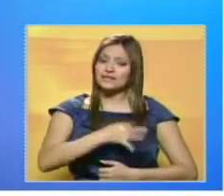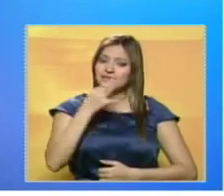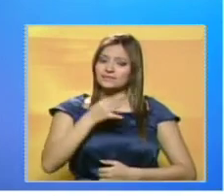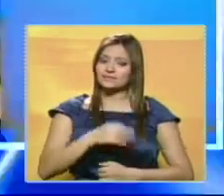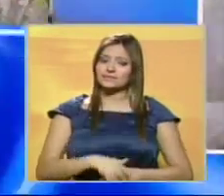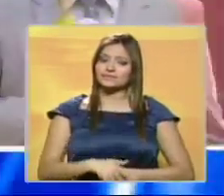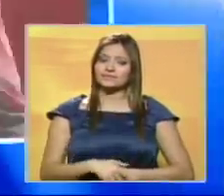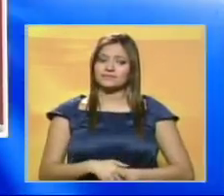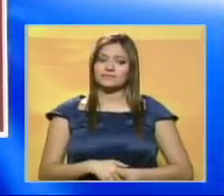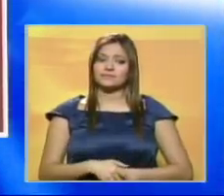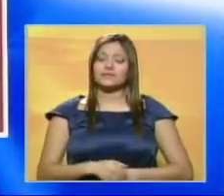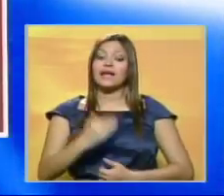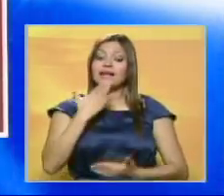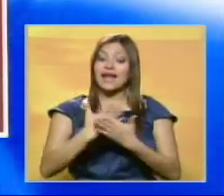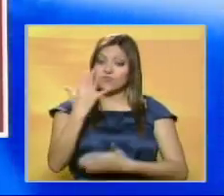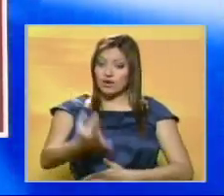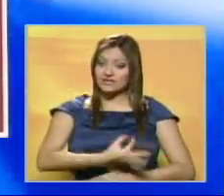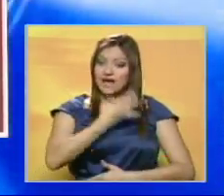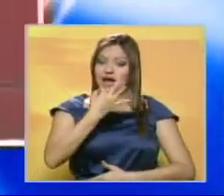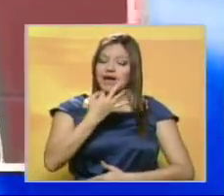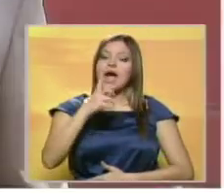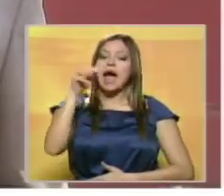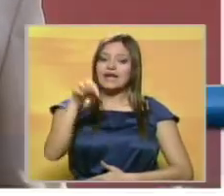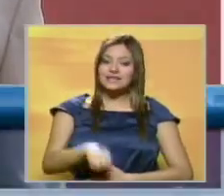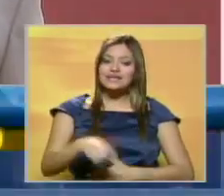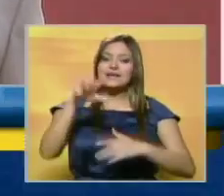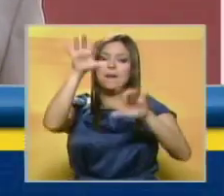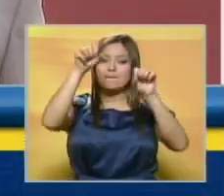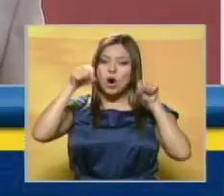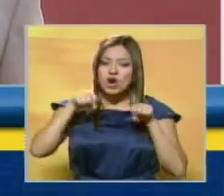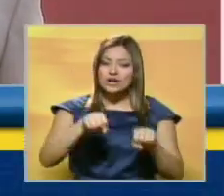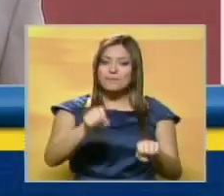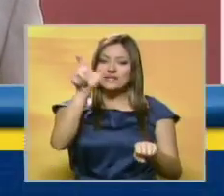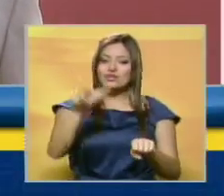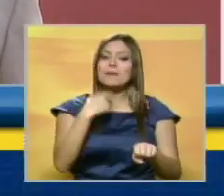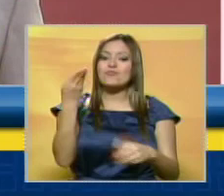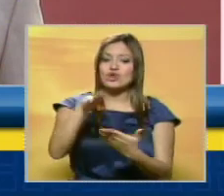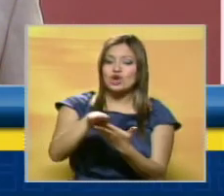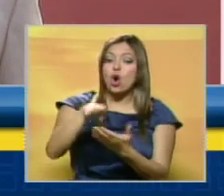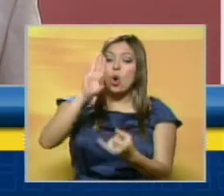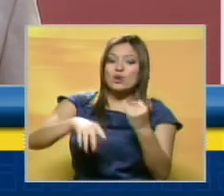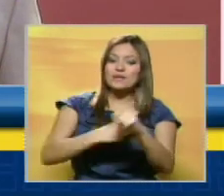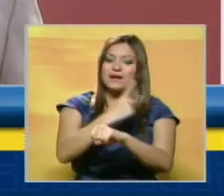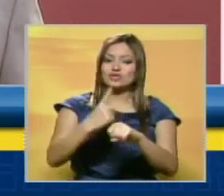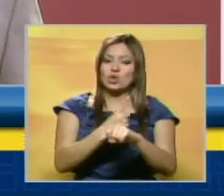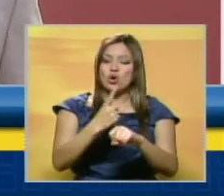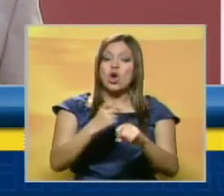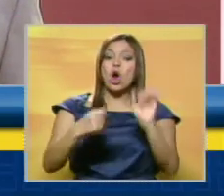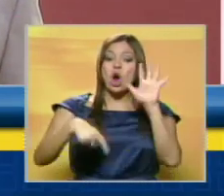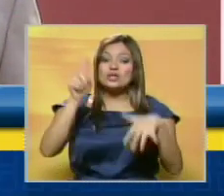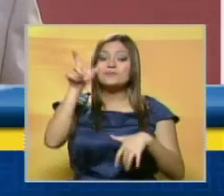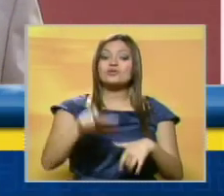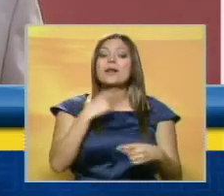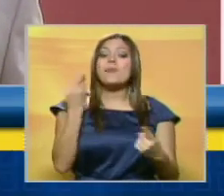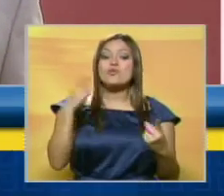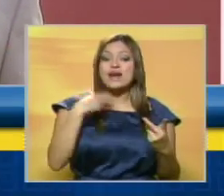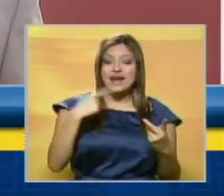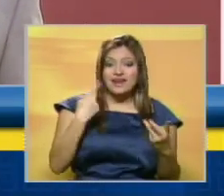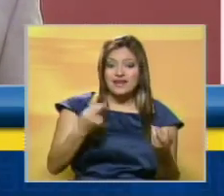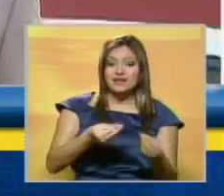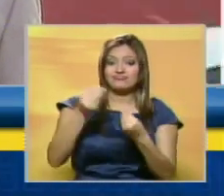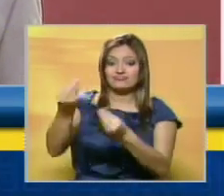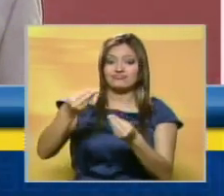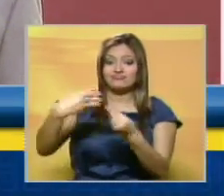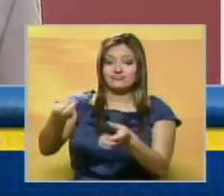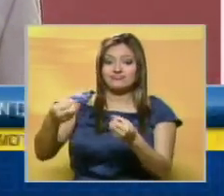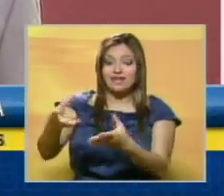Gustavo. Gracias, buenas tardes. Estamos en la morgue forense de Maracaibo, donde en las últimas horas han ingresado 11 cadáveres. El parte policial revela